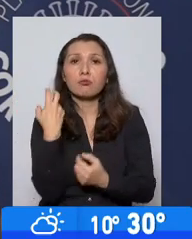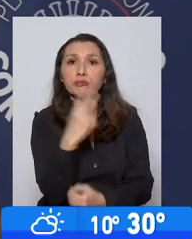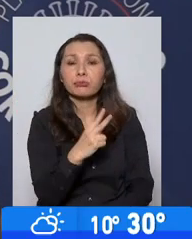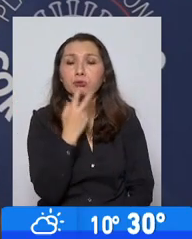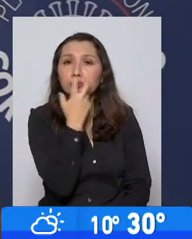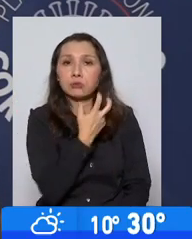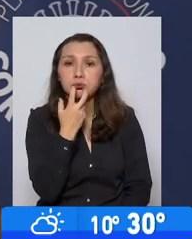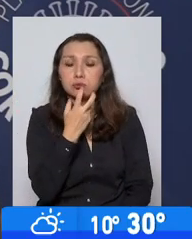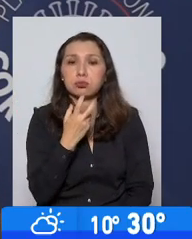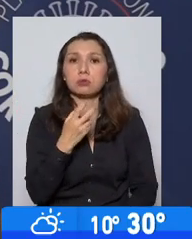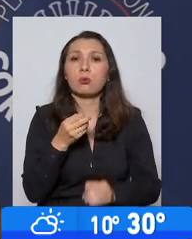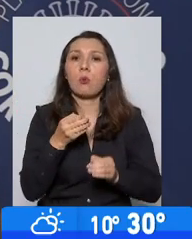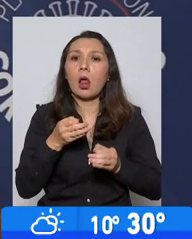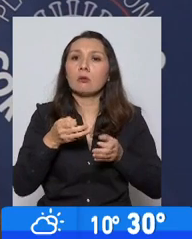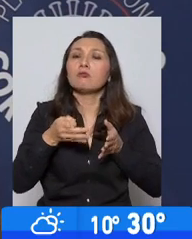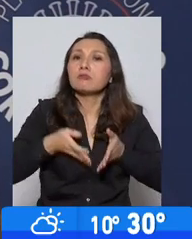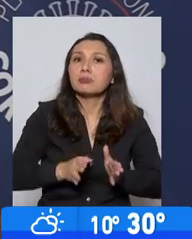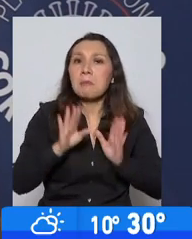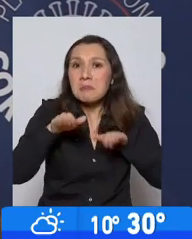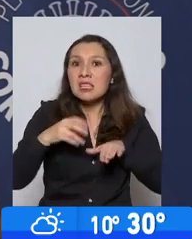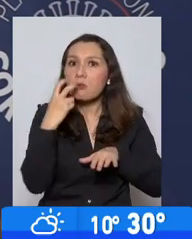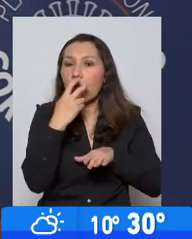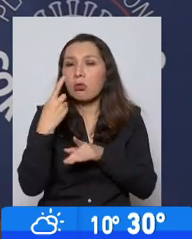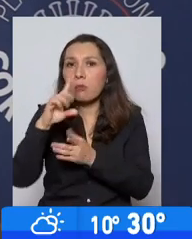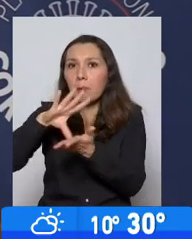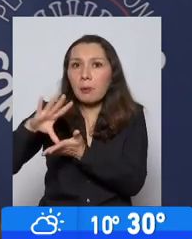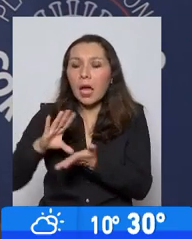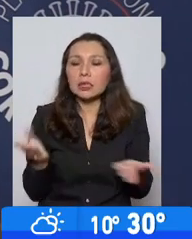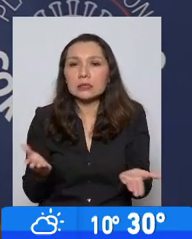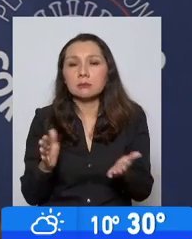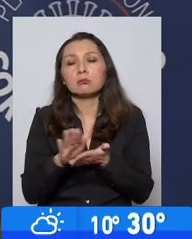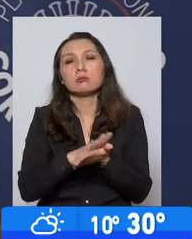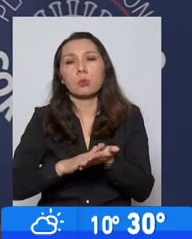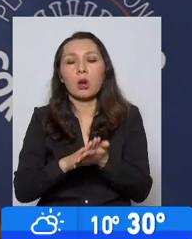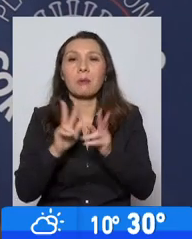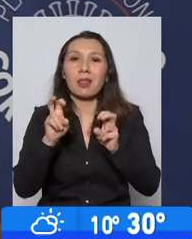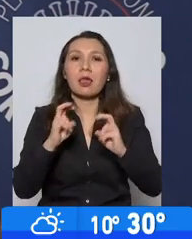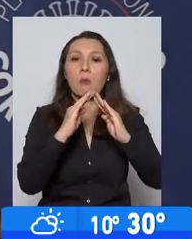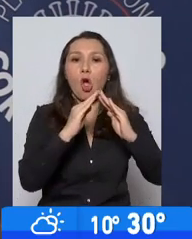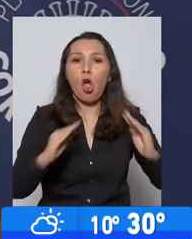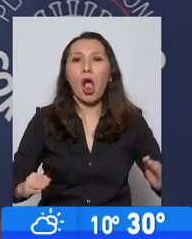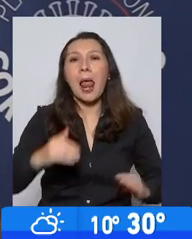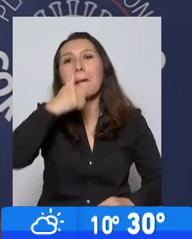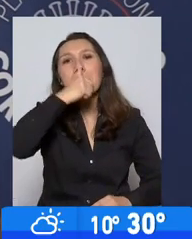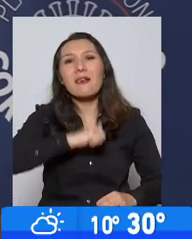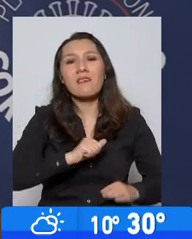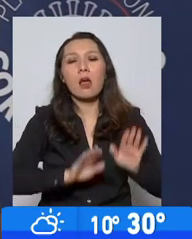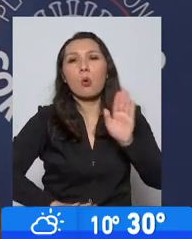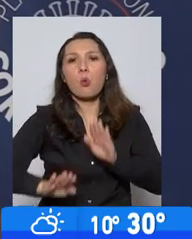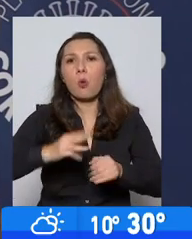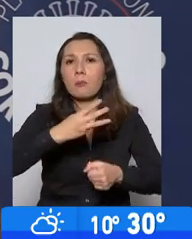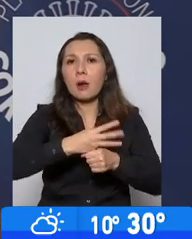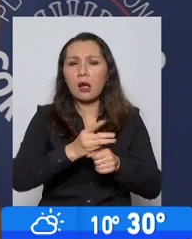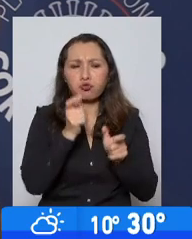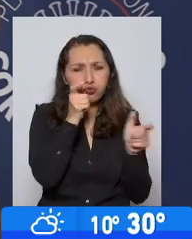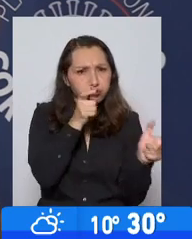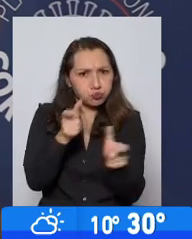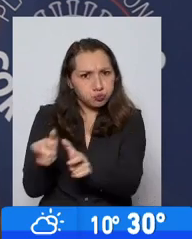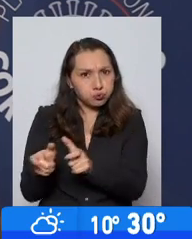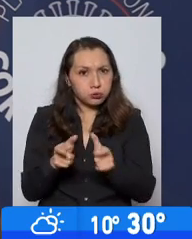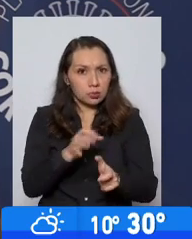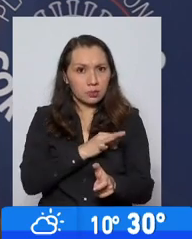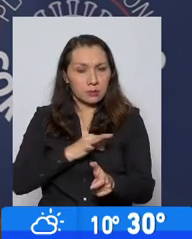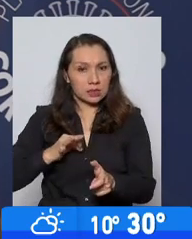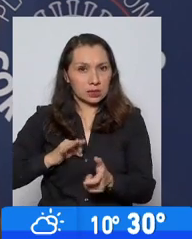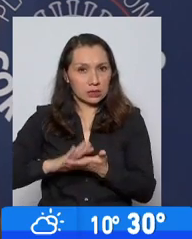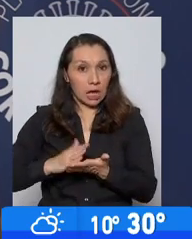idioma de origen? Y también en otros casos, como por ejemplo en los hogares privados, si es que hay alguna supervisión por parte del